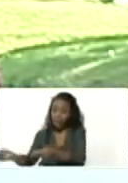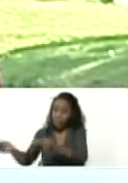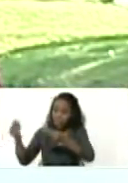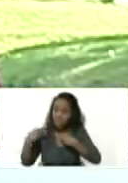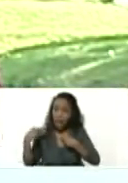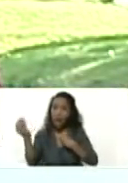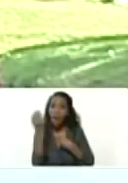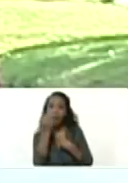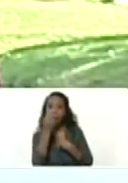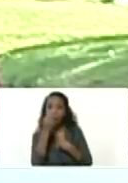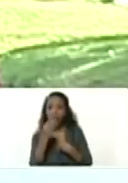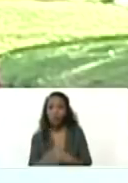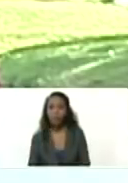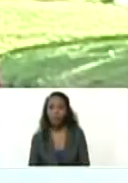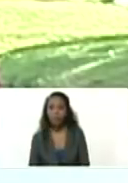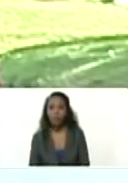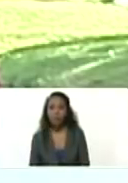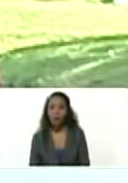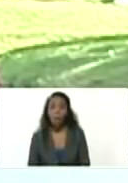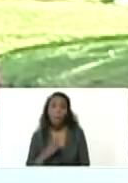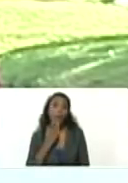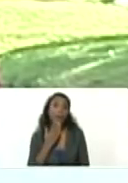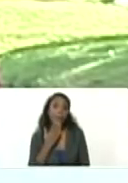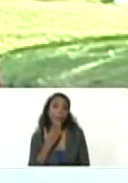alimento. Y si uno